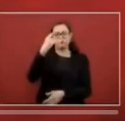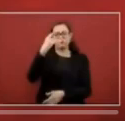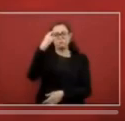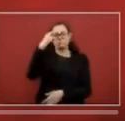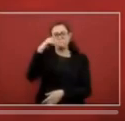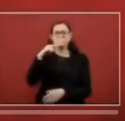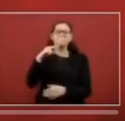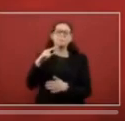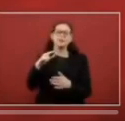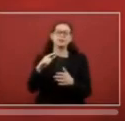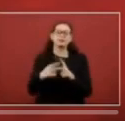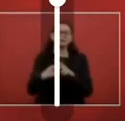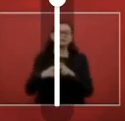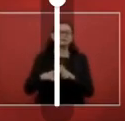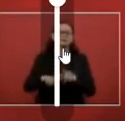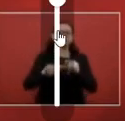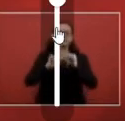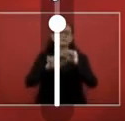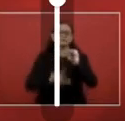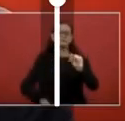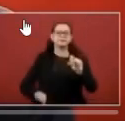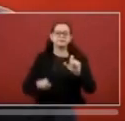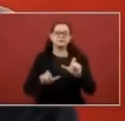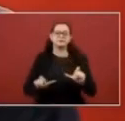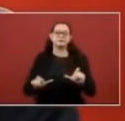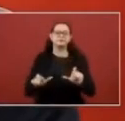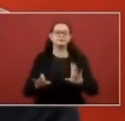avanzara. Guardia Nacional.